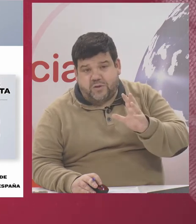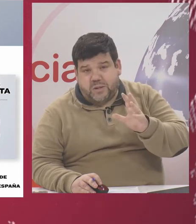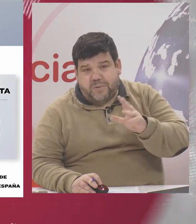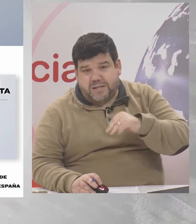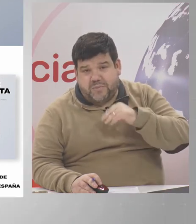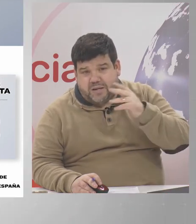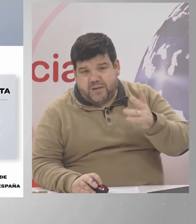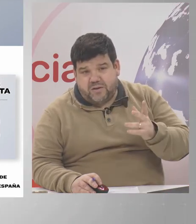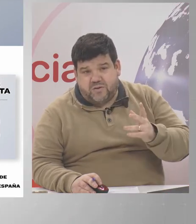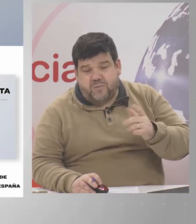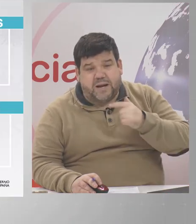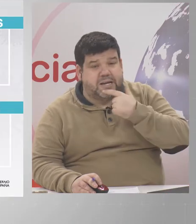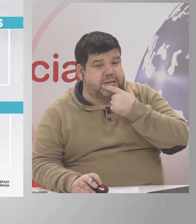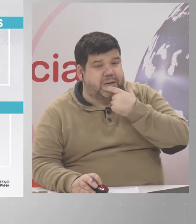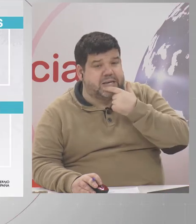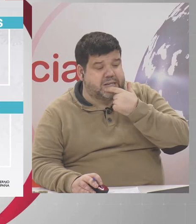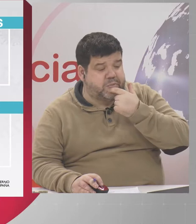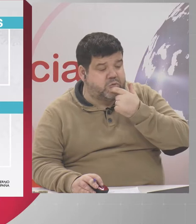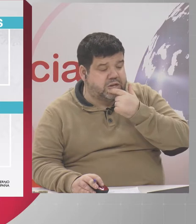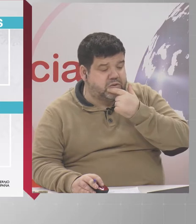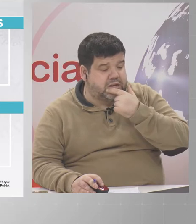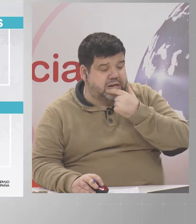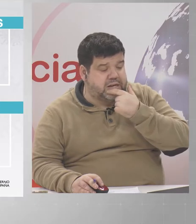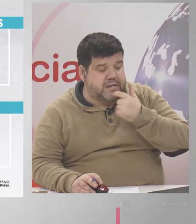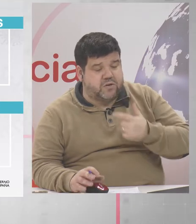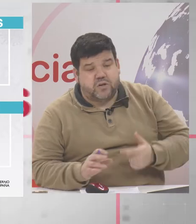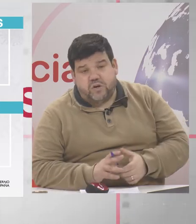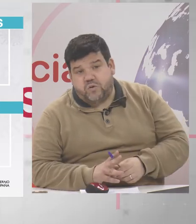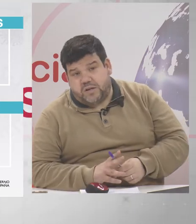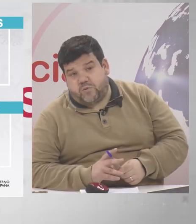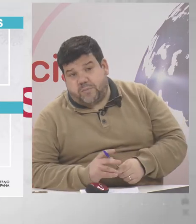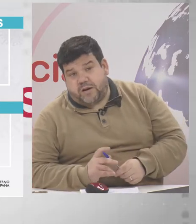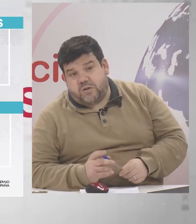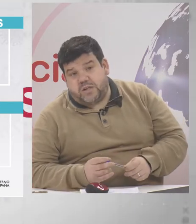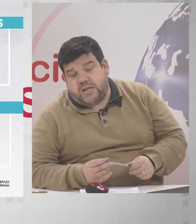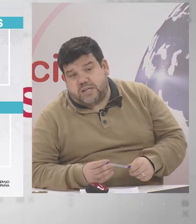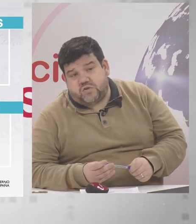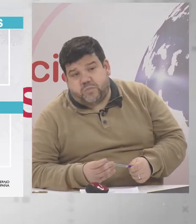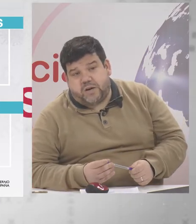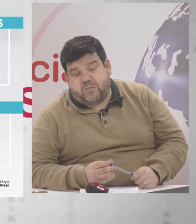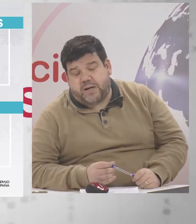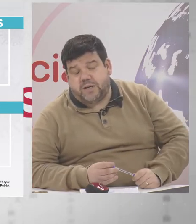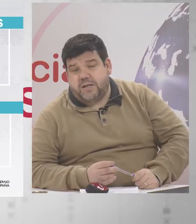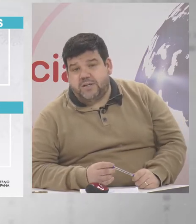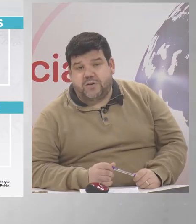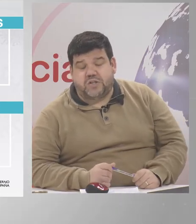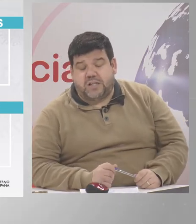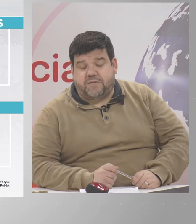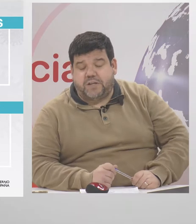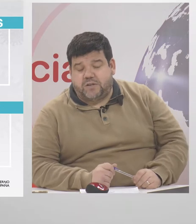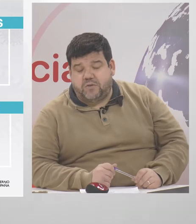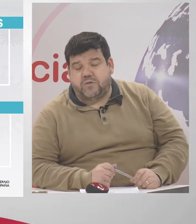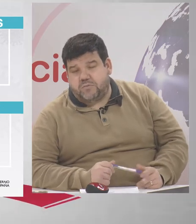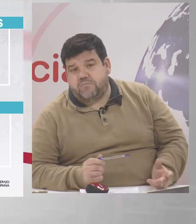la situación de la pandemia a nivel global en España, que también me gusta contarla a diario, hoy tenemos una mala noticia, es que ya se supera el umbral de los